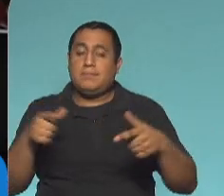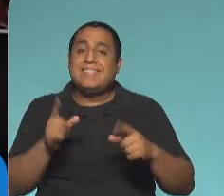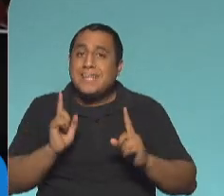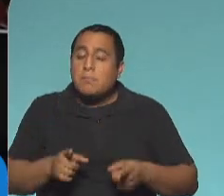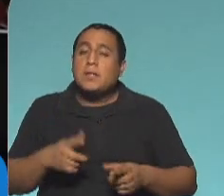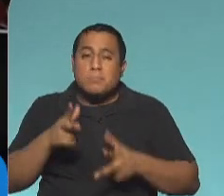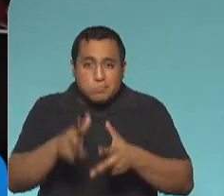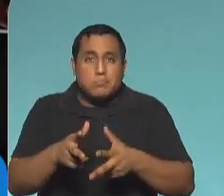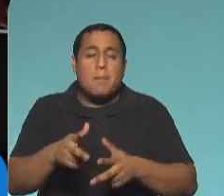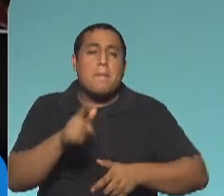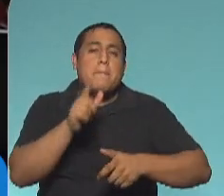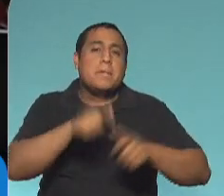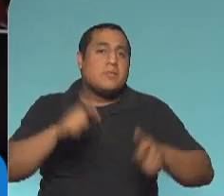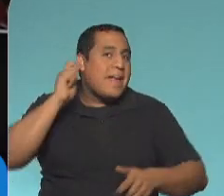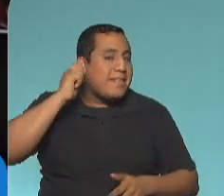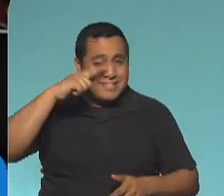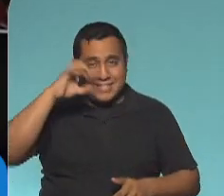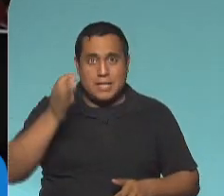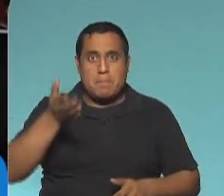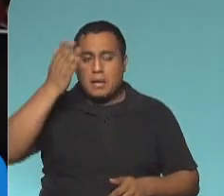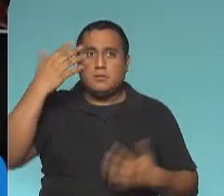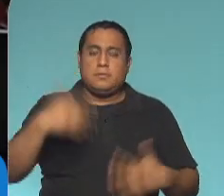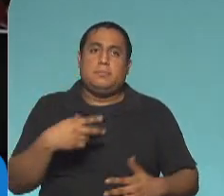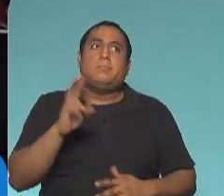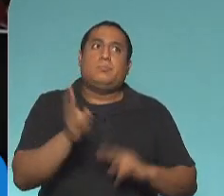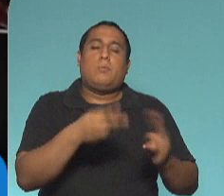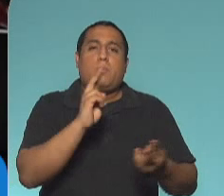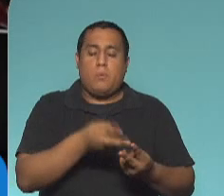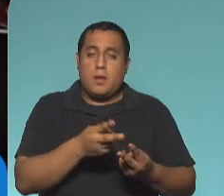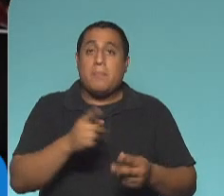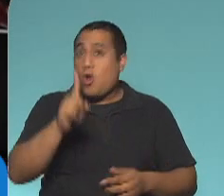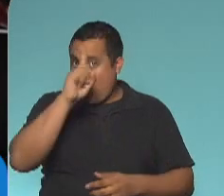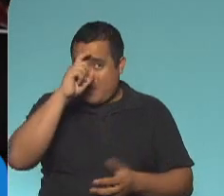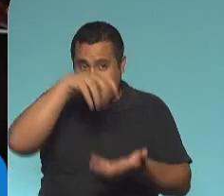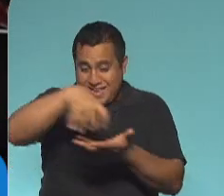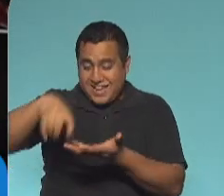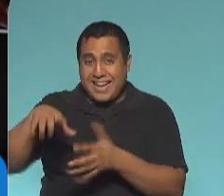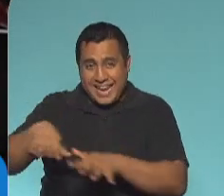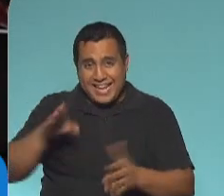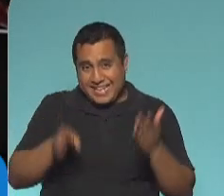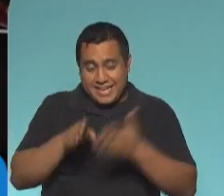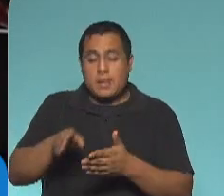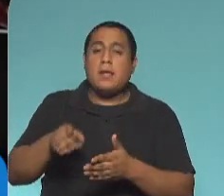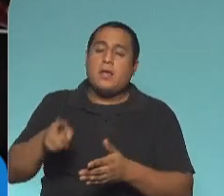hablando también, los mayores de 70, el impacto más grande en la mortalidad, pero los hospitales de pediatría también han tenido un